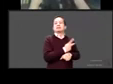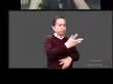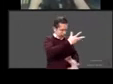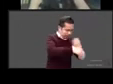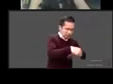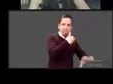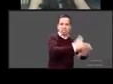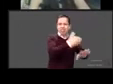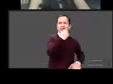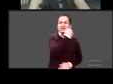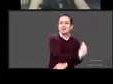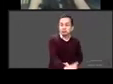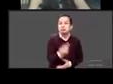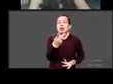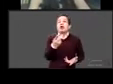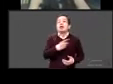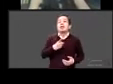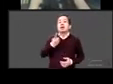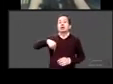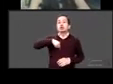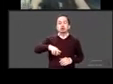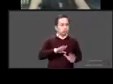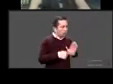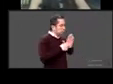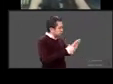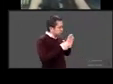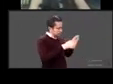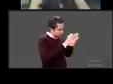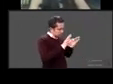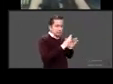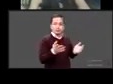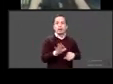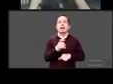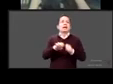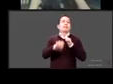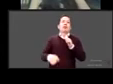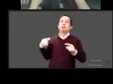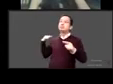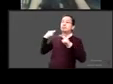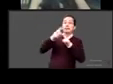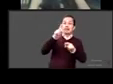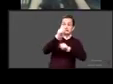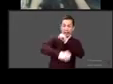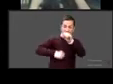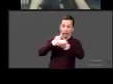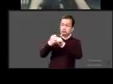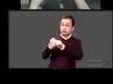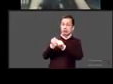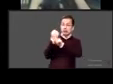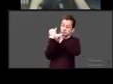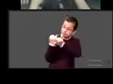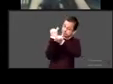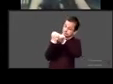información que tenemos de los últimos 30, 40 años de investigación sobre niñas, niños y adolescentes no está llegando a los papás, a las mamás, a